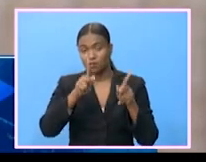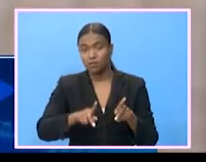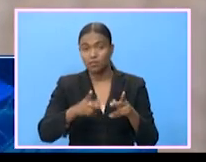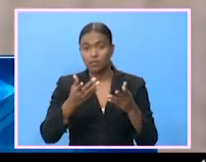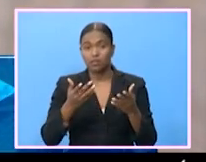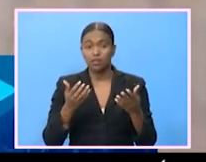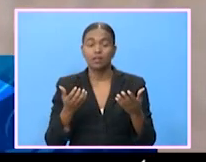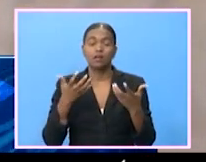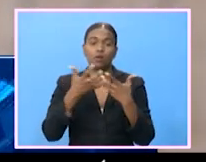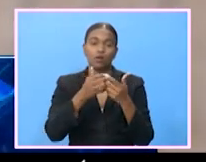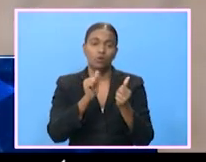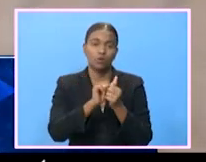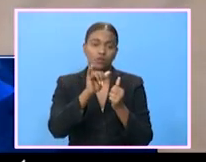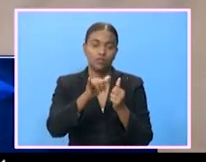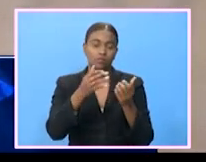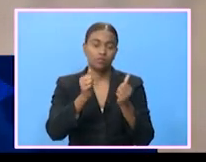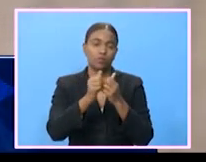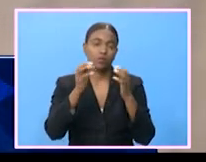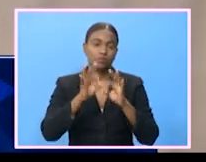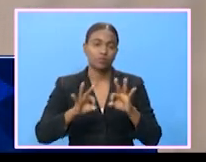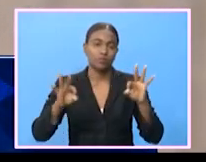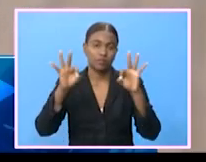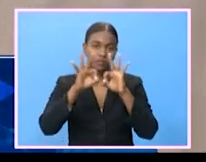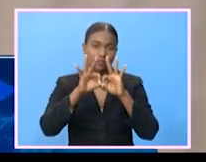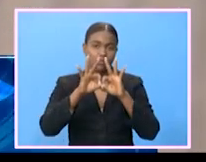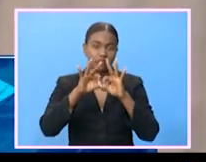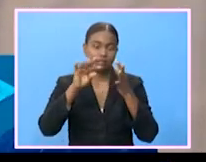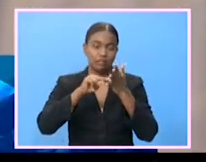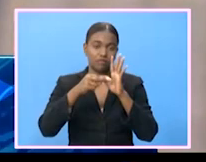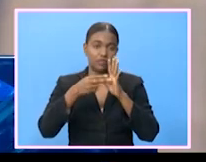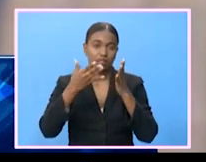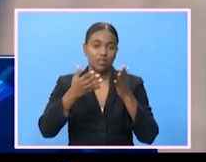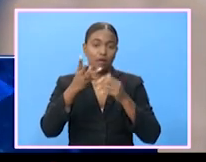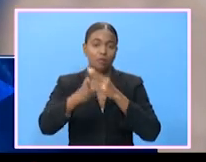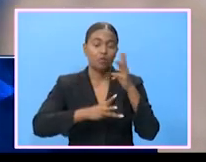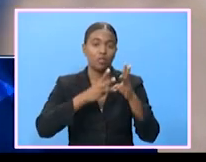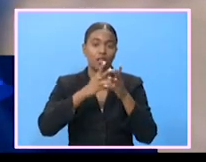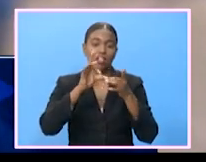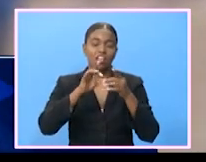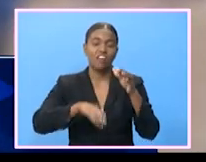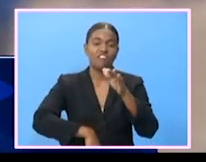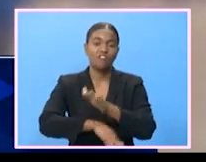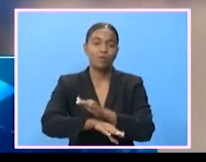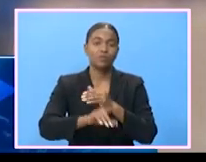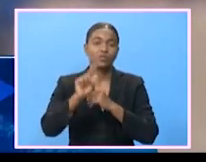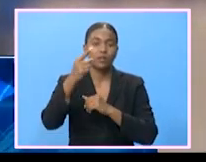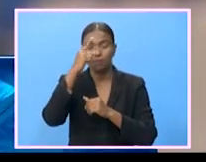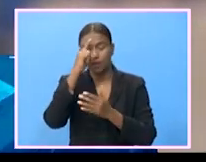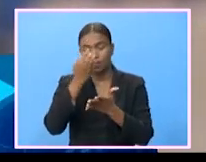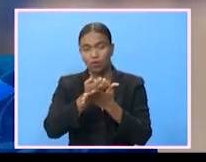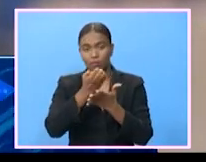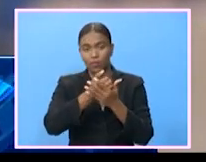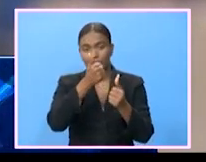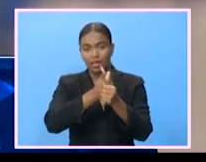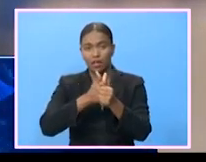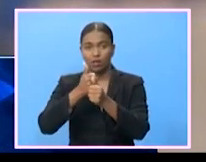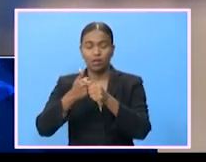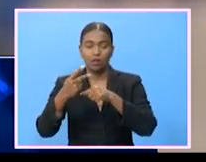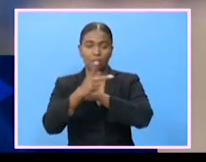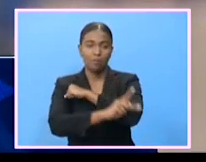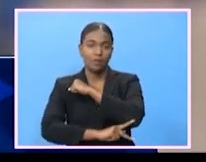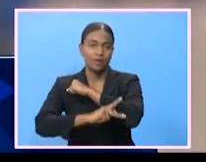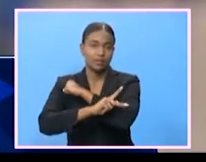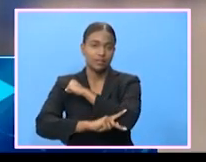en este evento tan pero tan importante, lo que representa un mundial de fútbol solamente para la economía de cada uno de los países